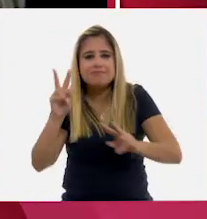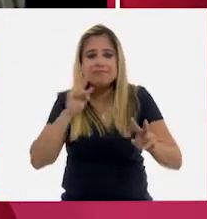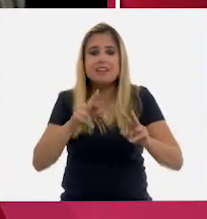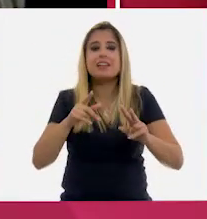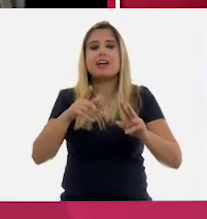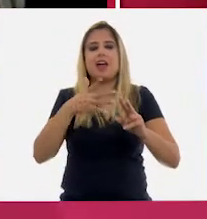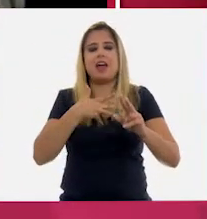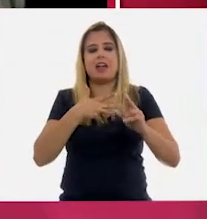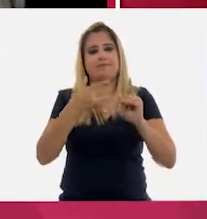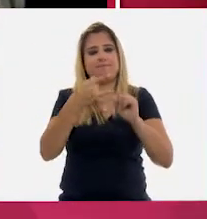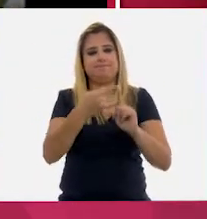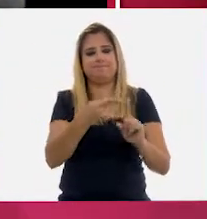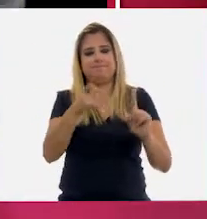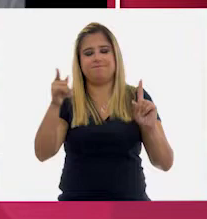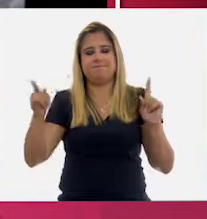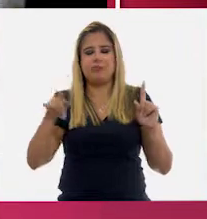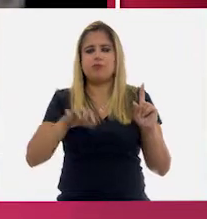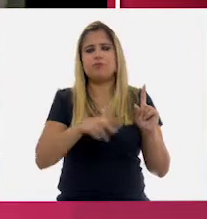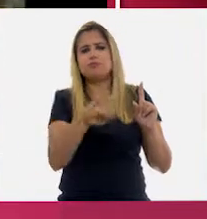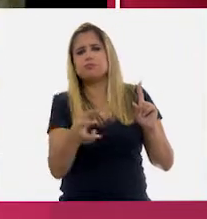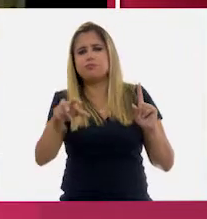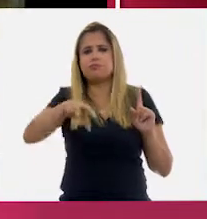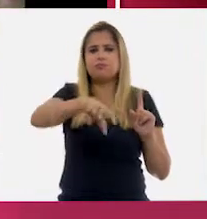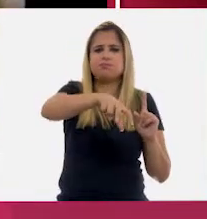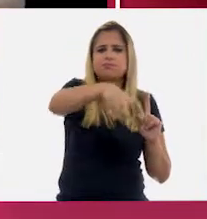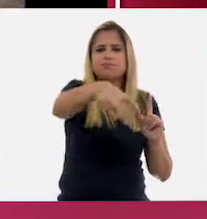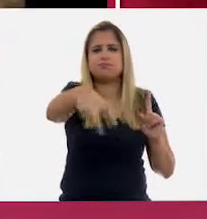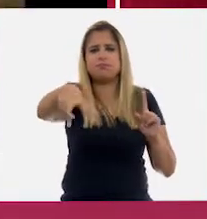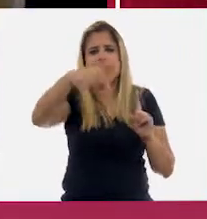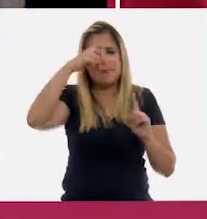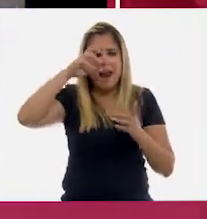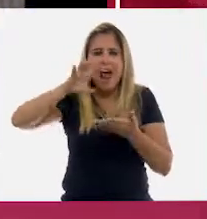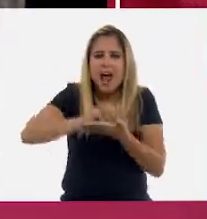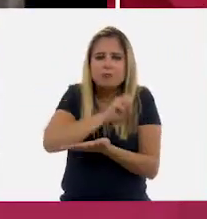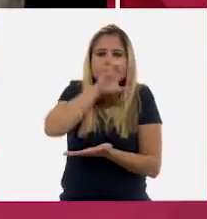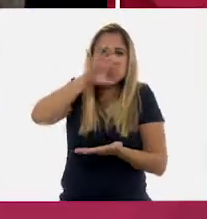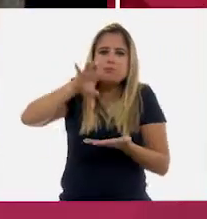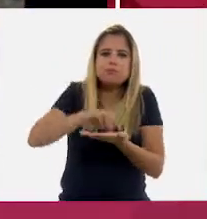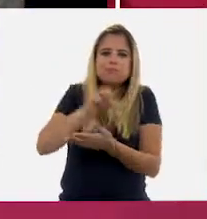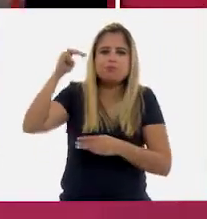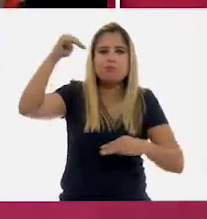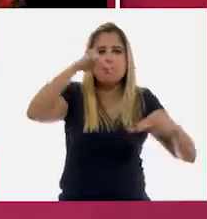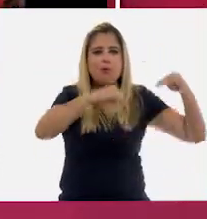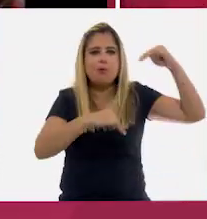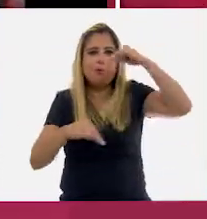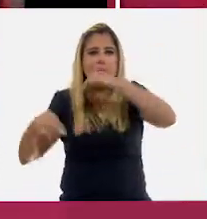el corral y las deja salir para llevarlas a pastar al monte.